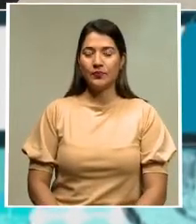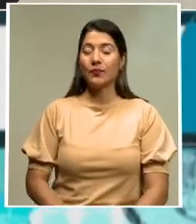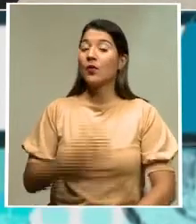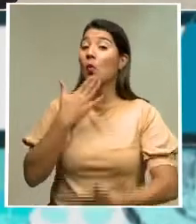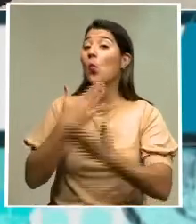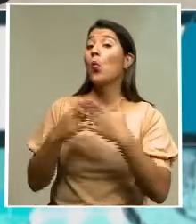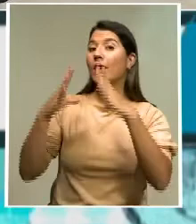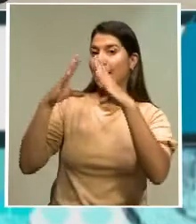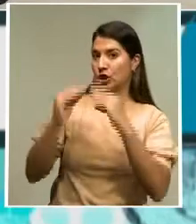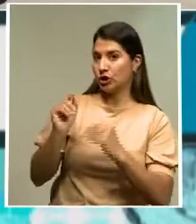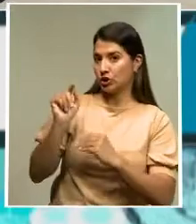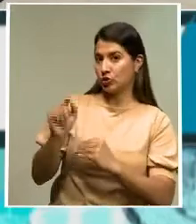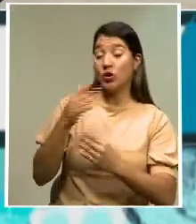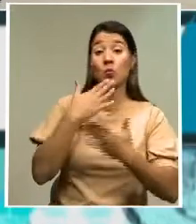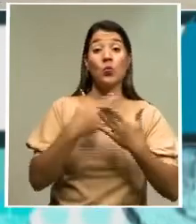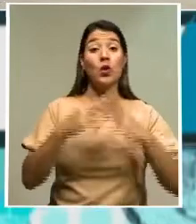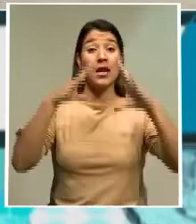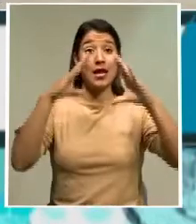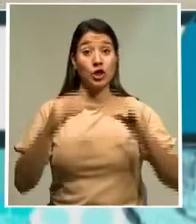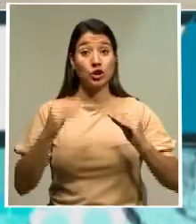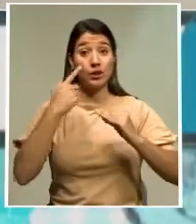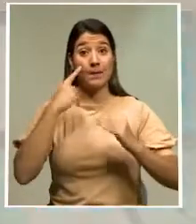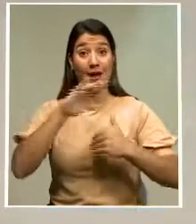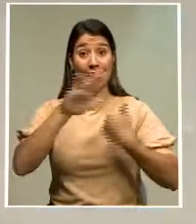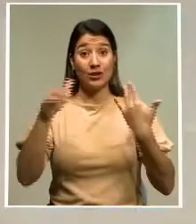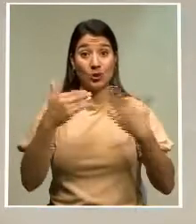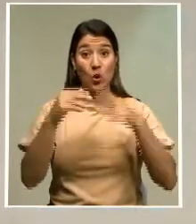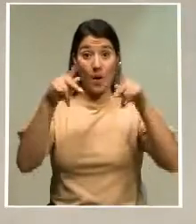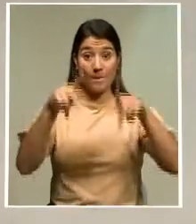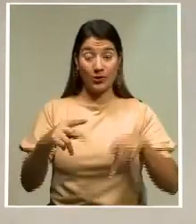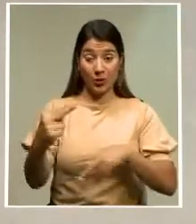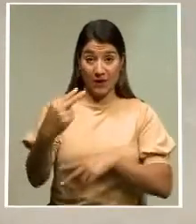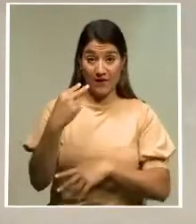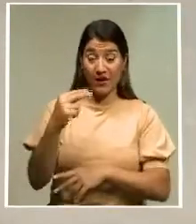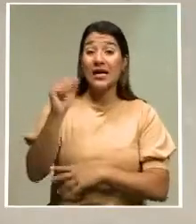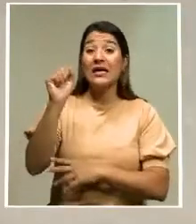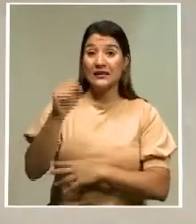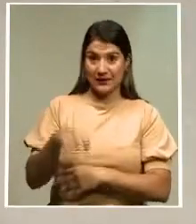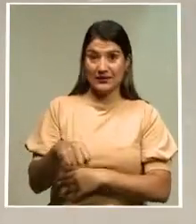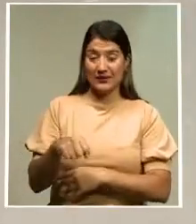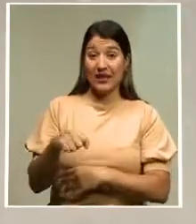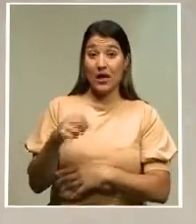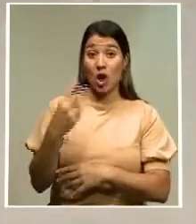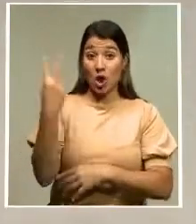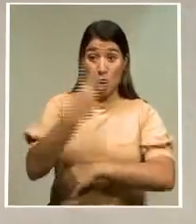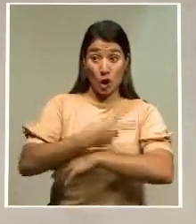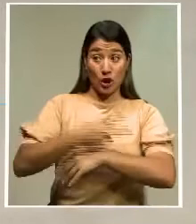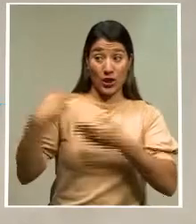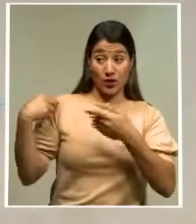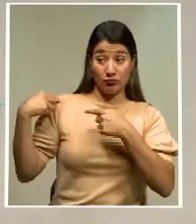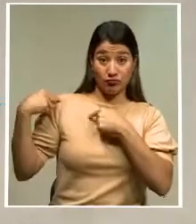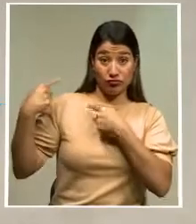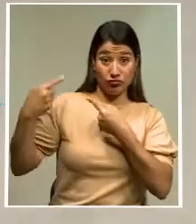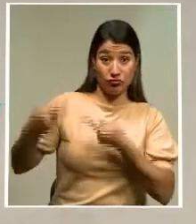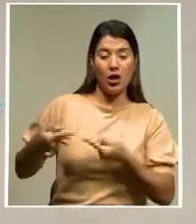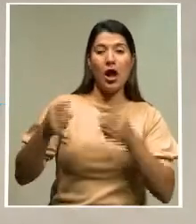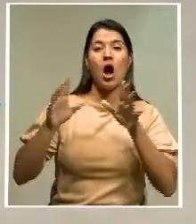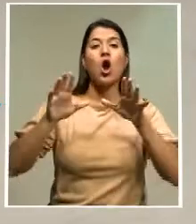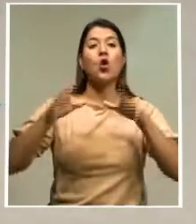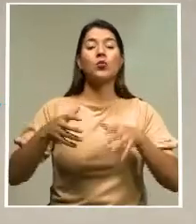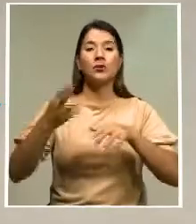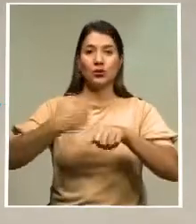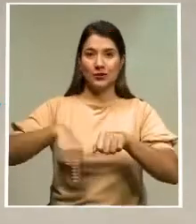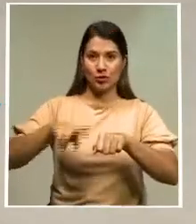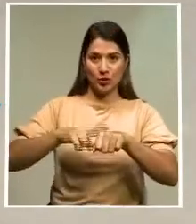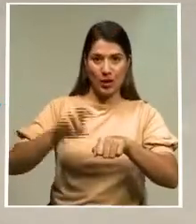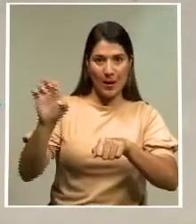Buenas noches, don Ernesto, para usted y para los televidentes. Tal y como usted lo señalaba, en los últimos 2 días, la Comisión Nacional de Emergencias y los